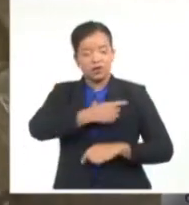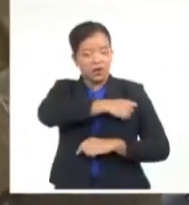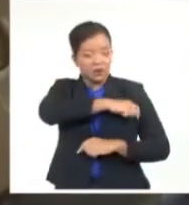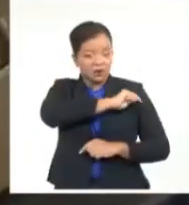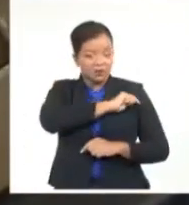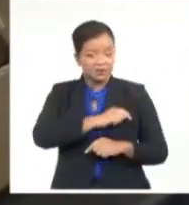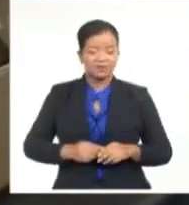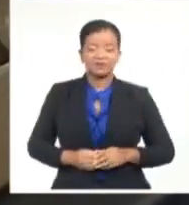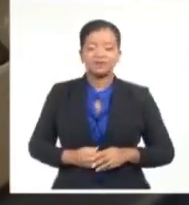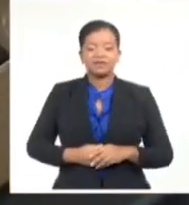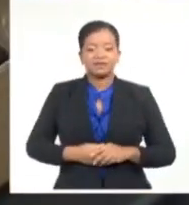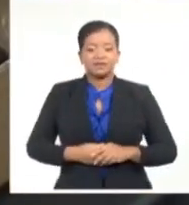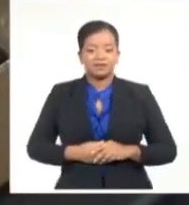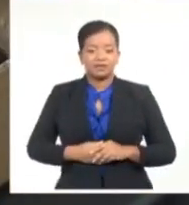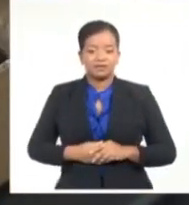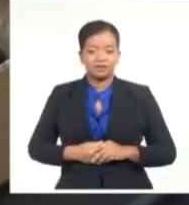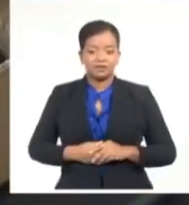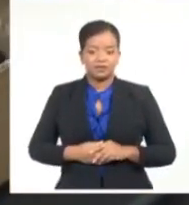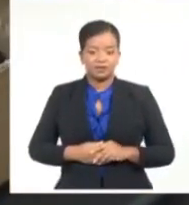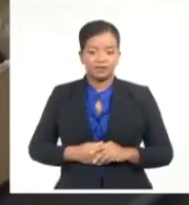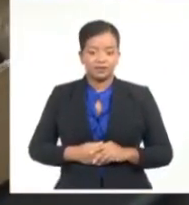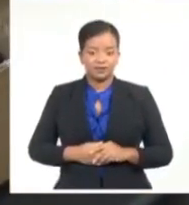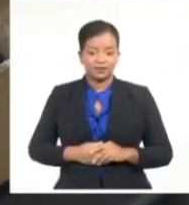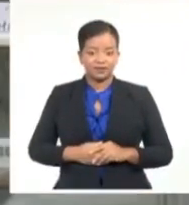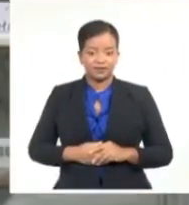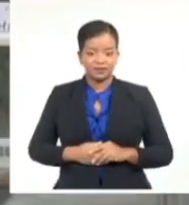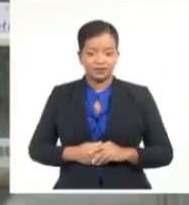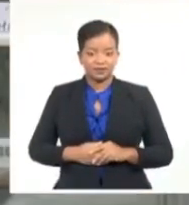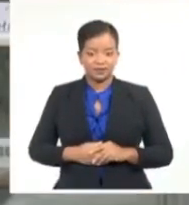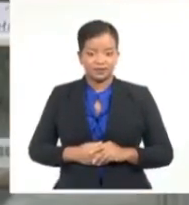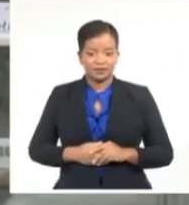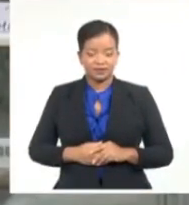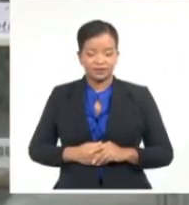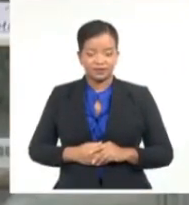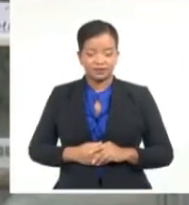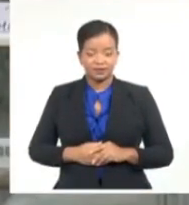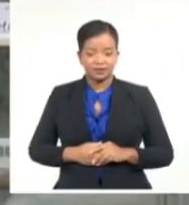Desde Matanzas, Aili Domínguez Cruz, Sistema Informativo de la Televisión Cubana.